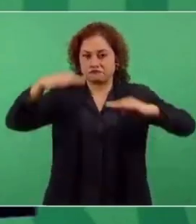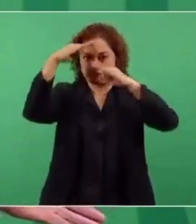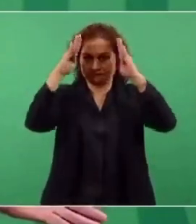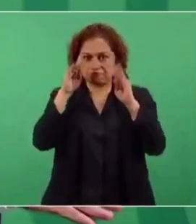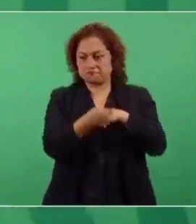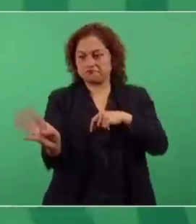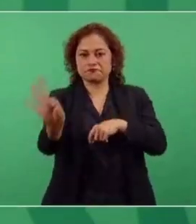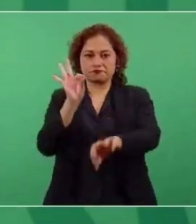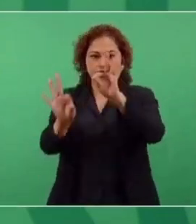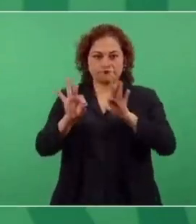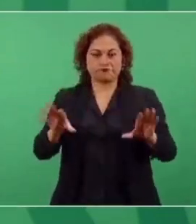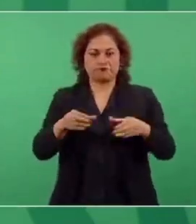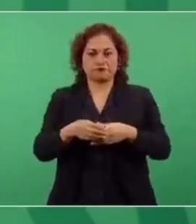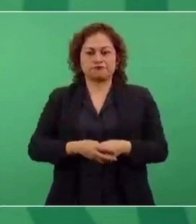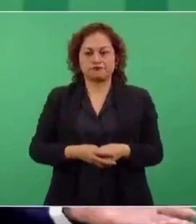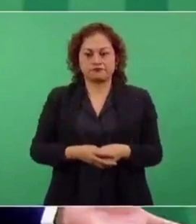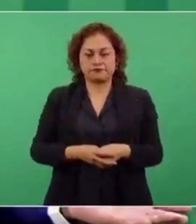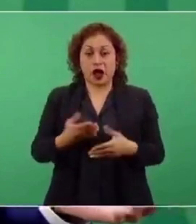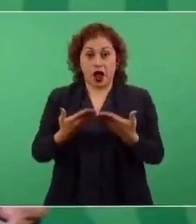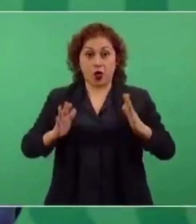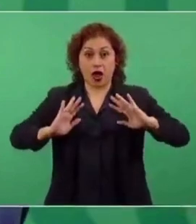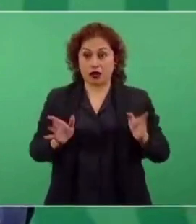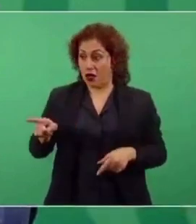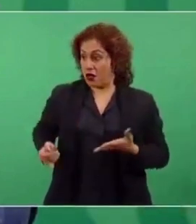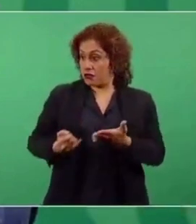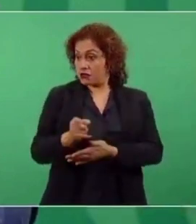Ya deciden quién es candidato y quién no.